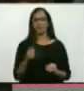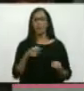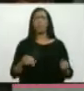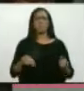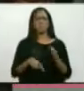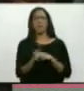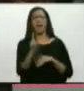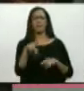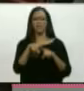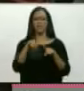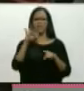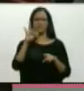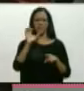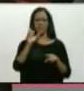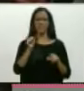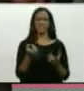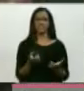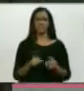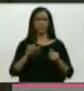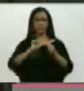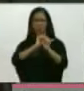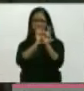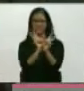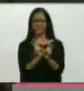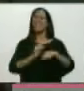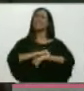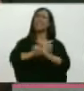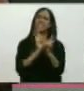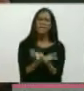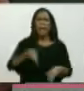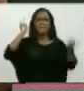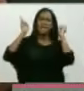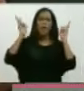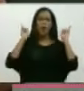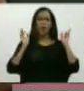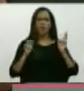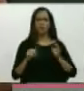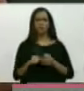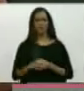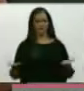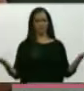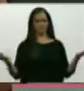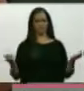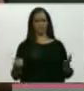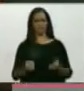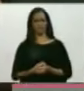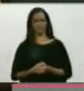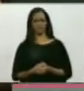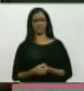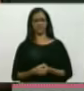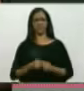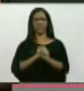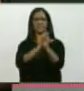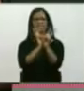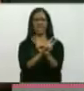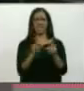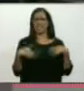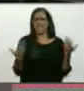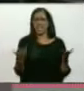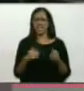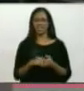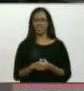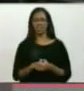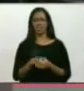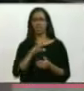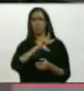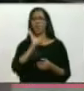perseguir a la FARC y al ELN en territorio con unos satélites. ¿Qué satélite, pedazo de pendejo? ¿Dónde? ¿Ah? ¿Qué satélite? No tiene ni GPS en